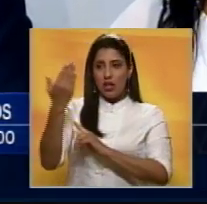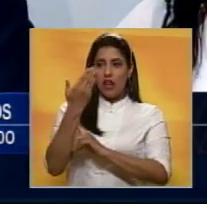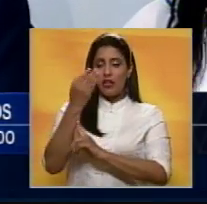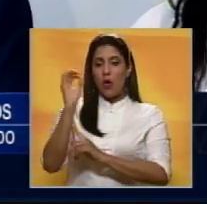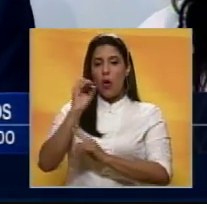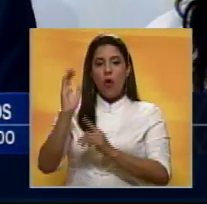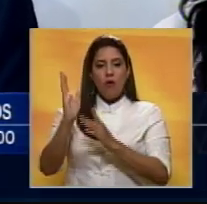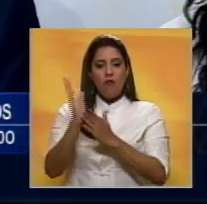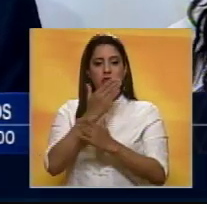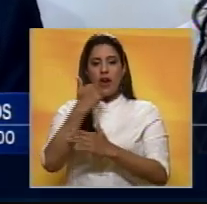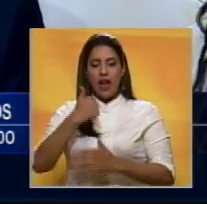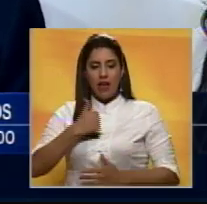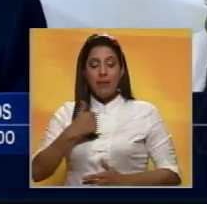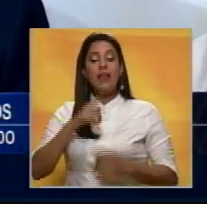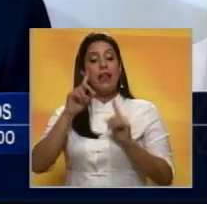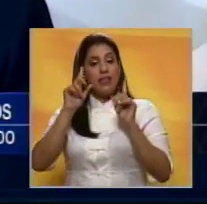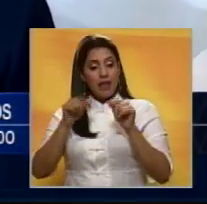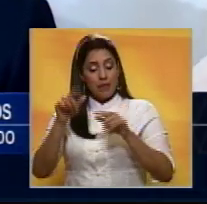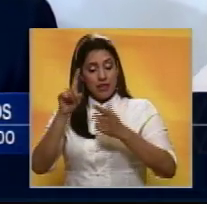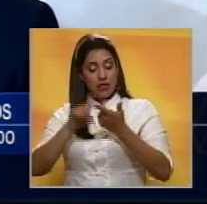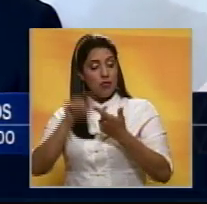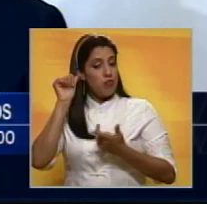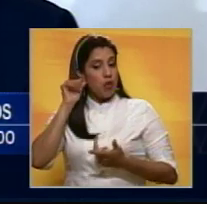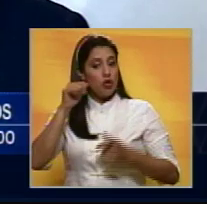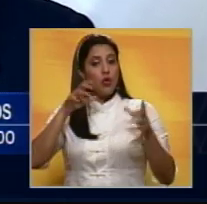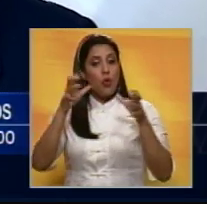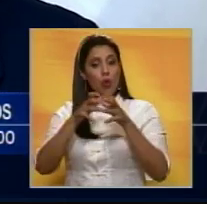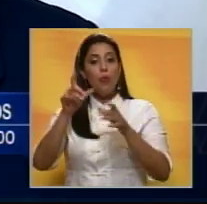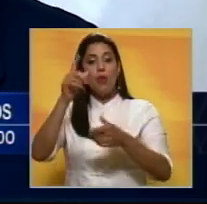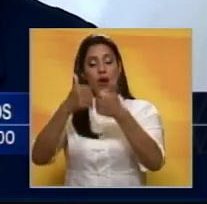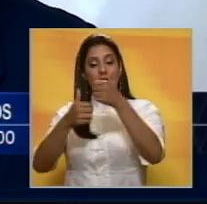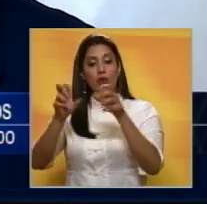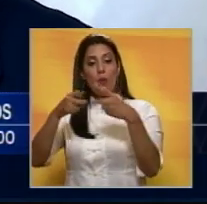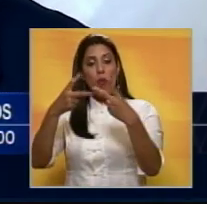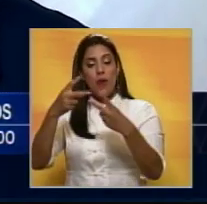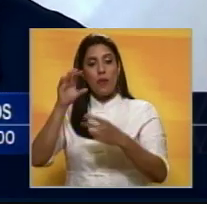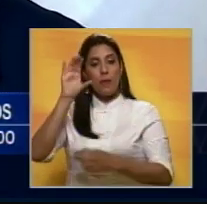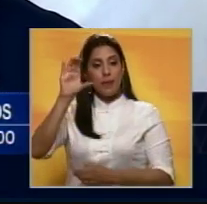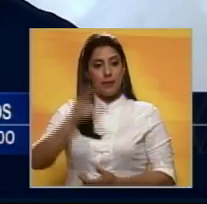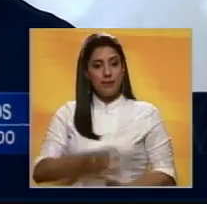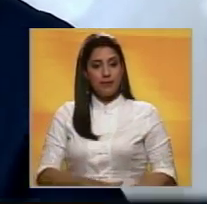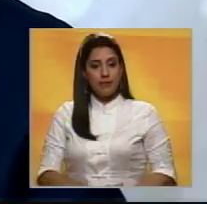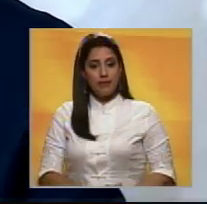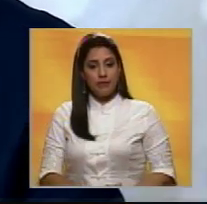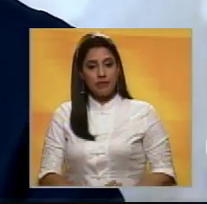o inhabilitarlo, así como a su esposa o a dirigentes del Partido Nacionalista.